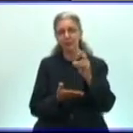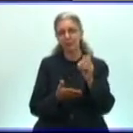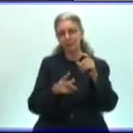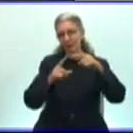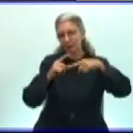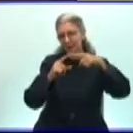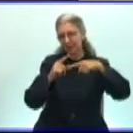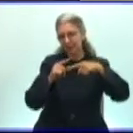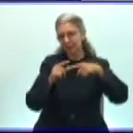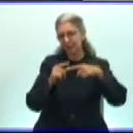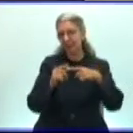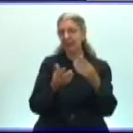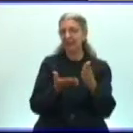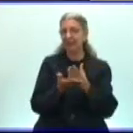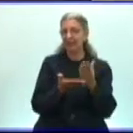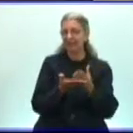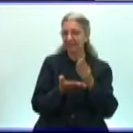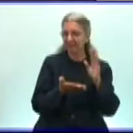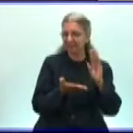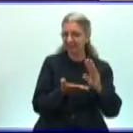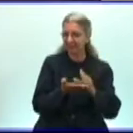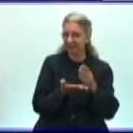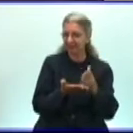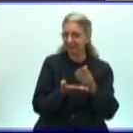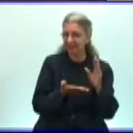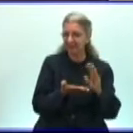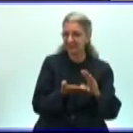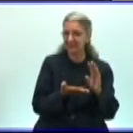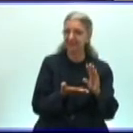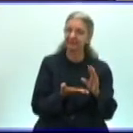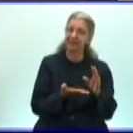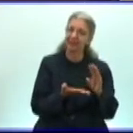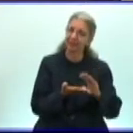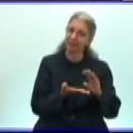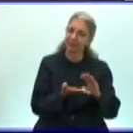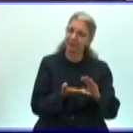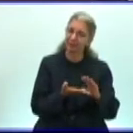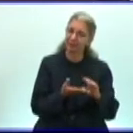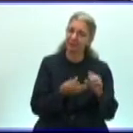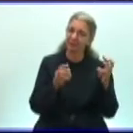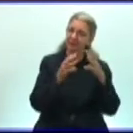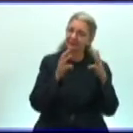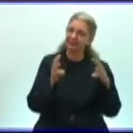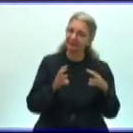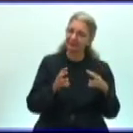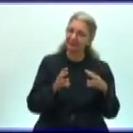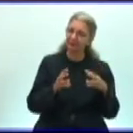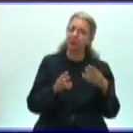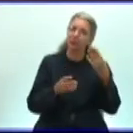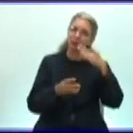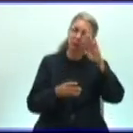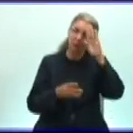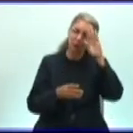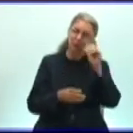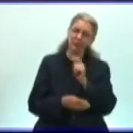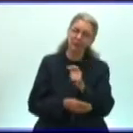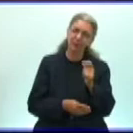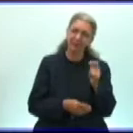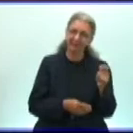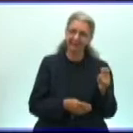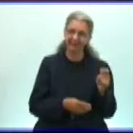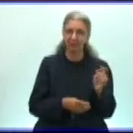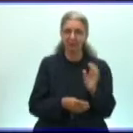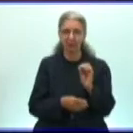libreta de clase, su libro de texto y podrán estar visitando el portal educativo cubano, así como consultar